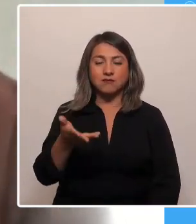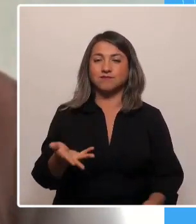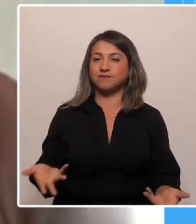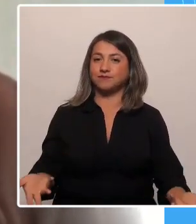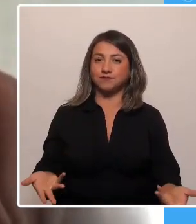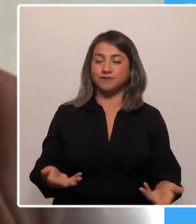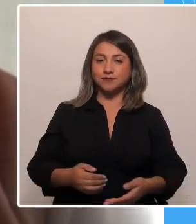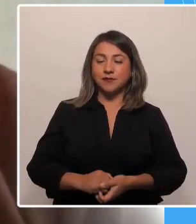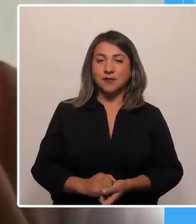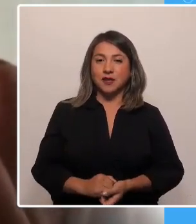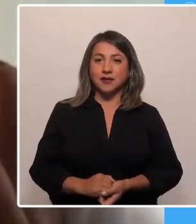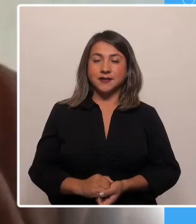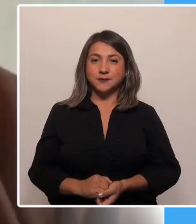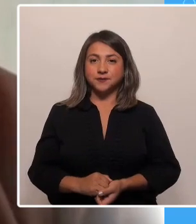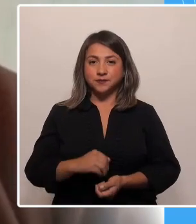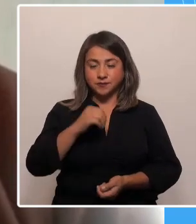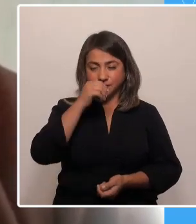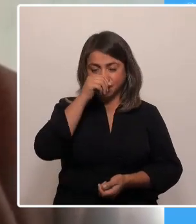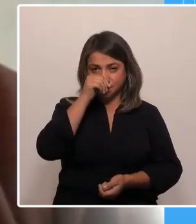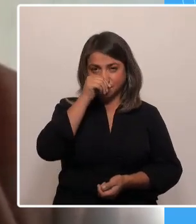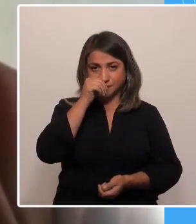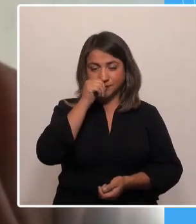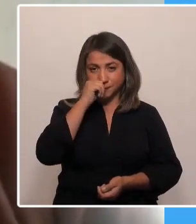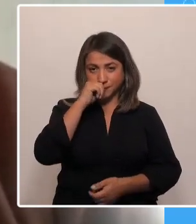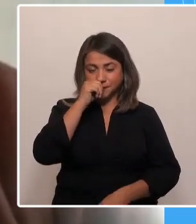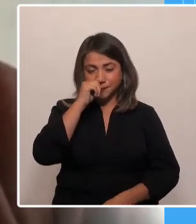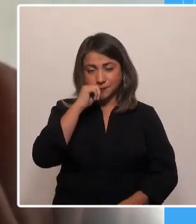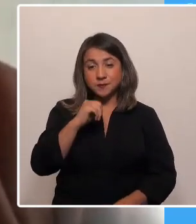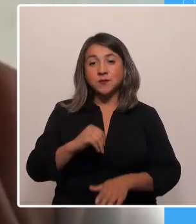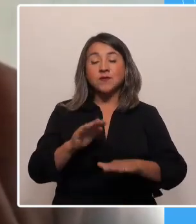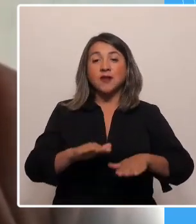algo de, digamos, de muchas veces